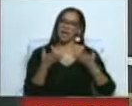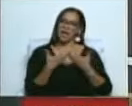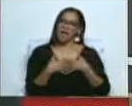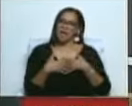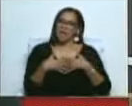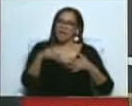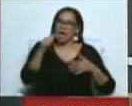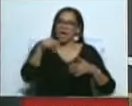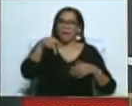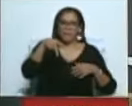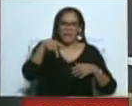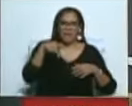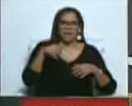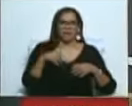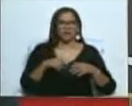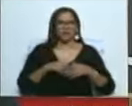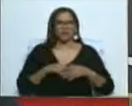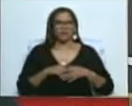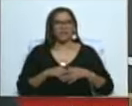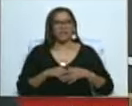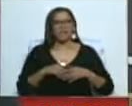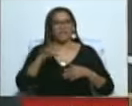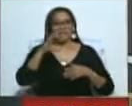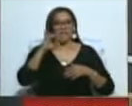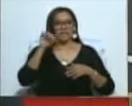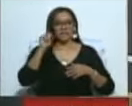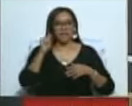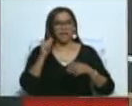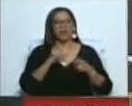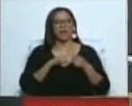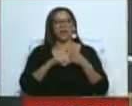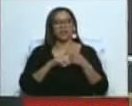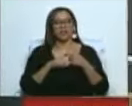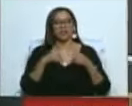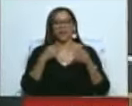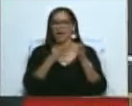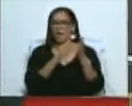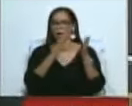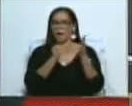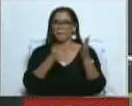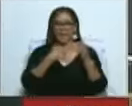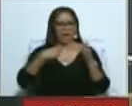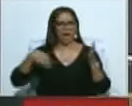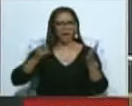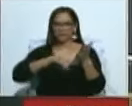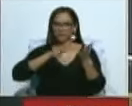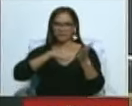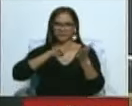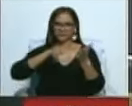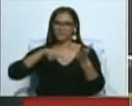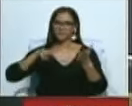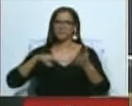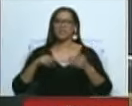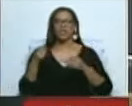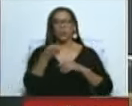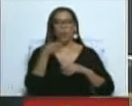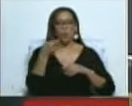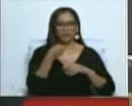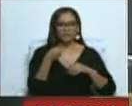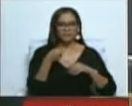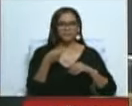llama? AP, Associated Press, que es de la CIA, y entonces lo van reproduciendo y buscan